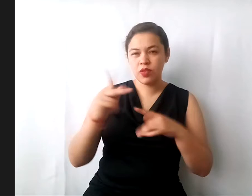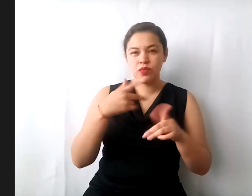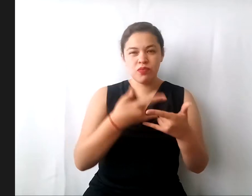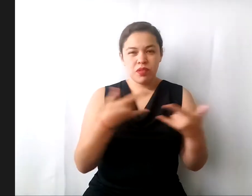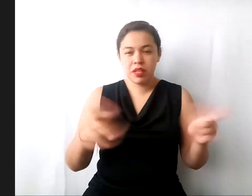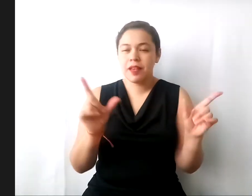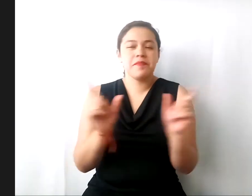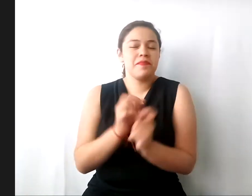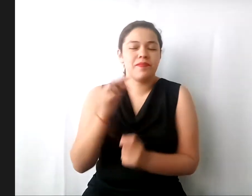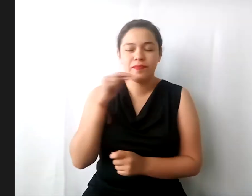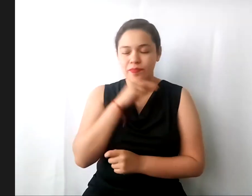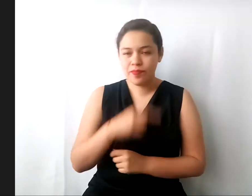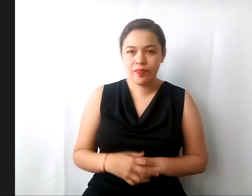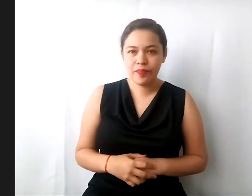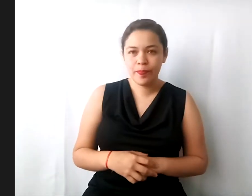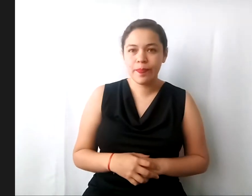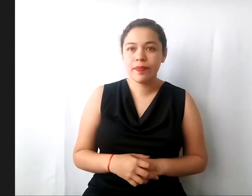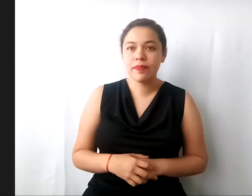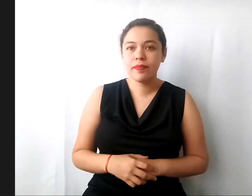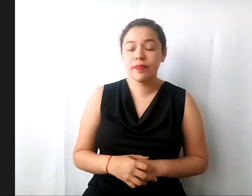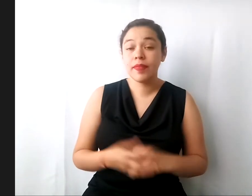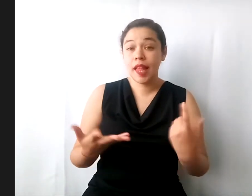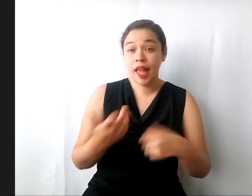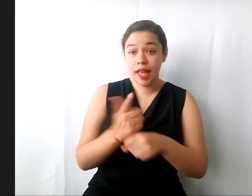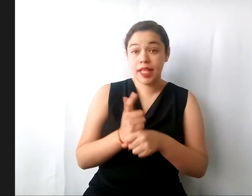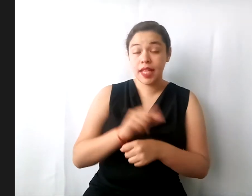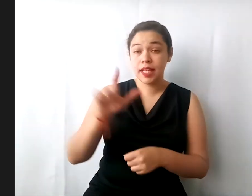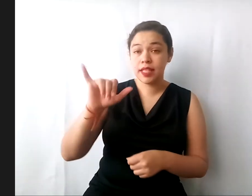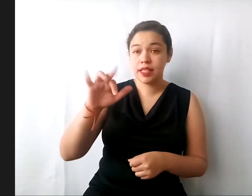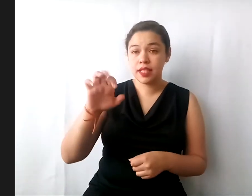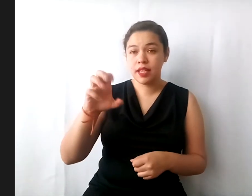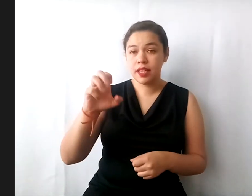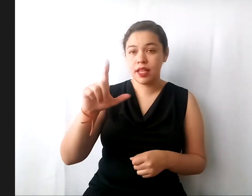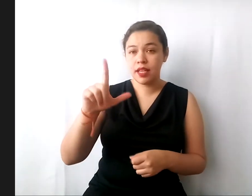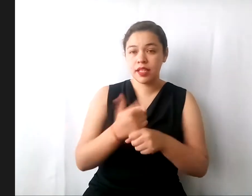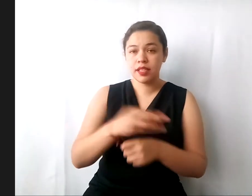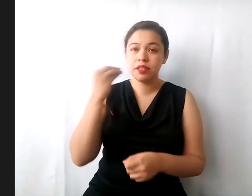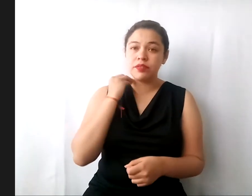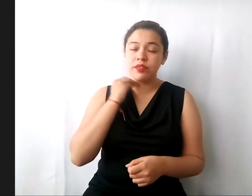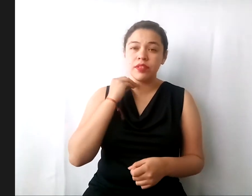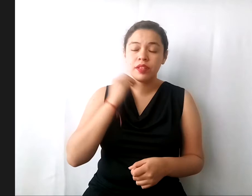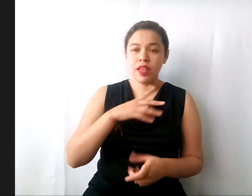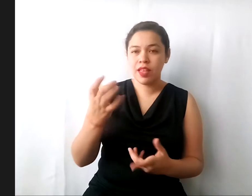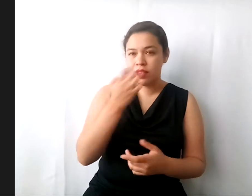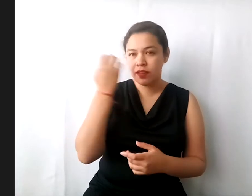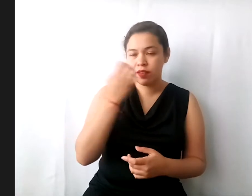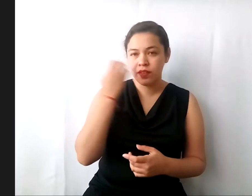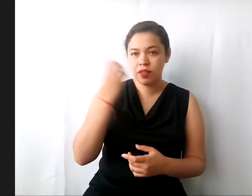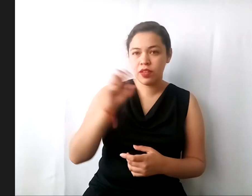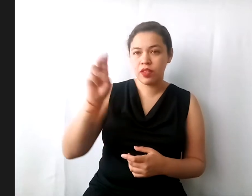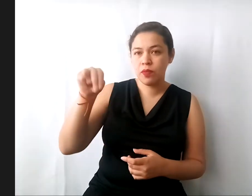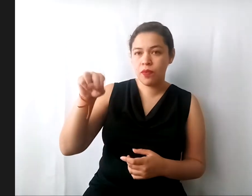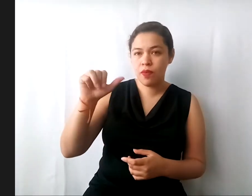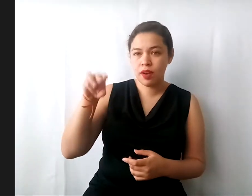breve. El licenciado Israel Payán Escalante es licenciado en Derecho por la Facultad de Derecho de la Universidad Nacional Autónoma de